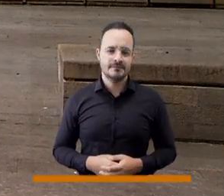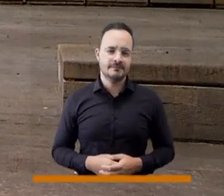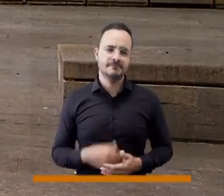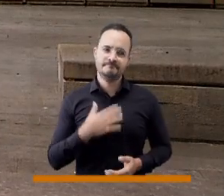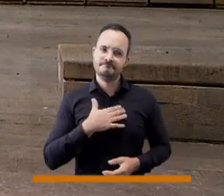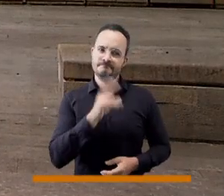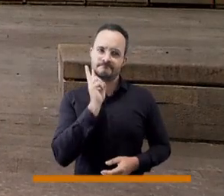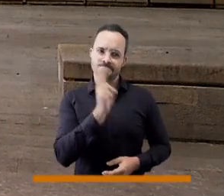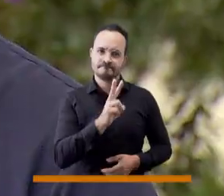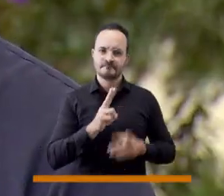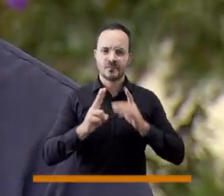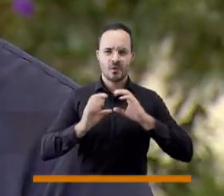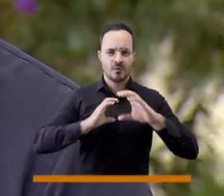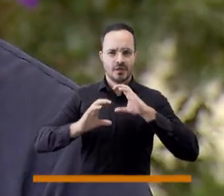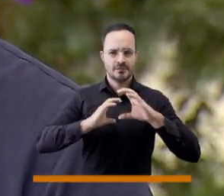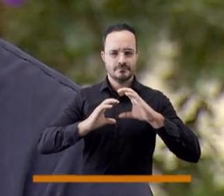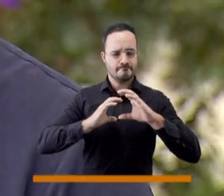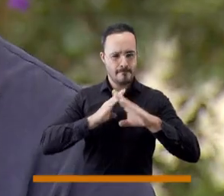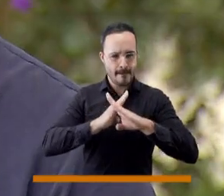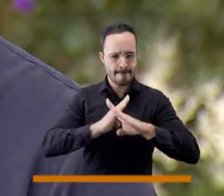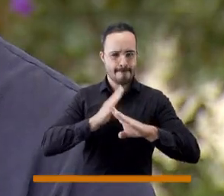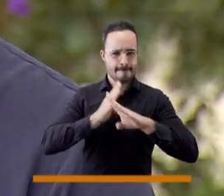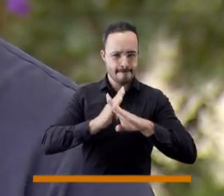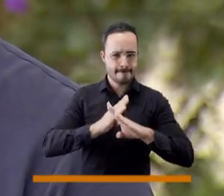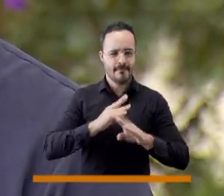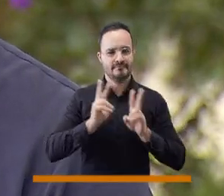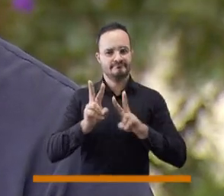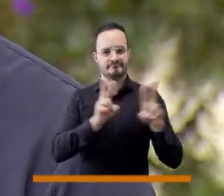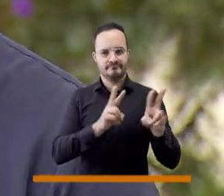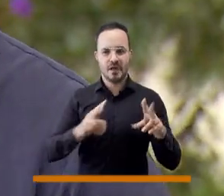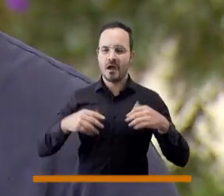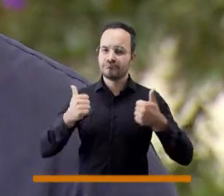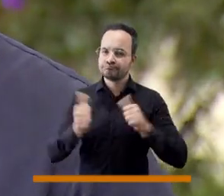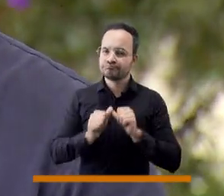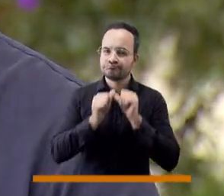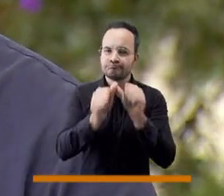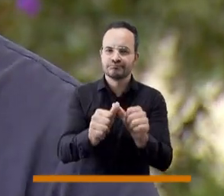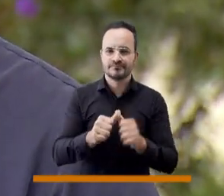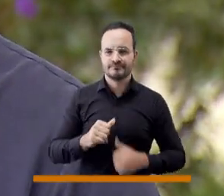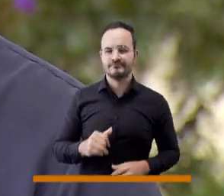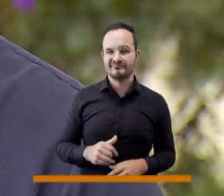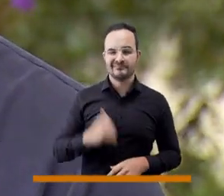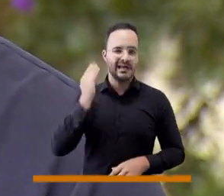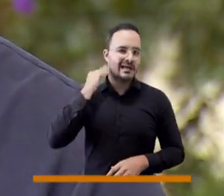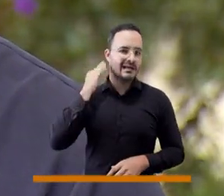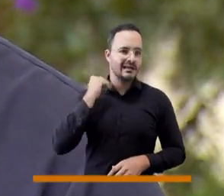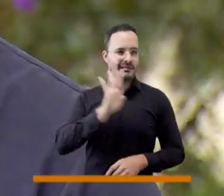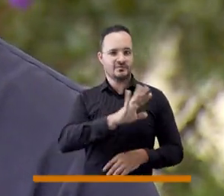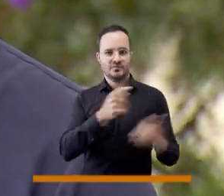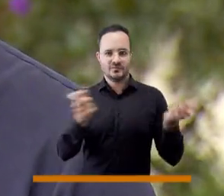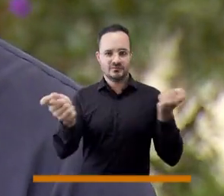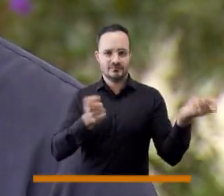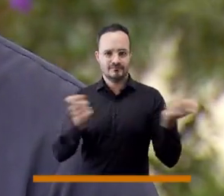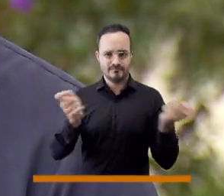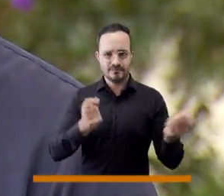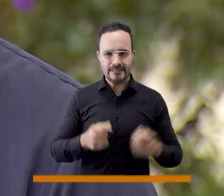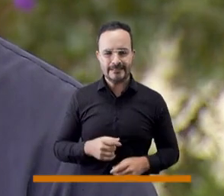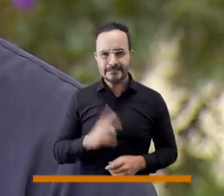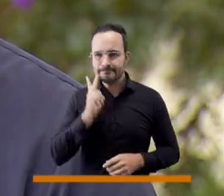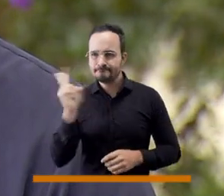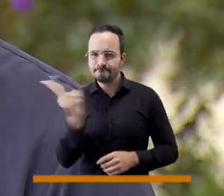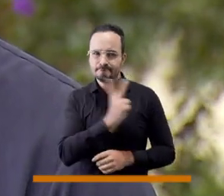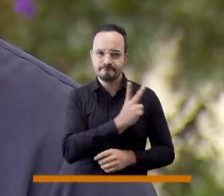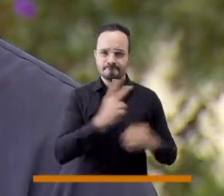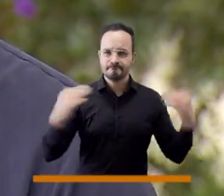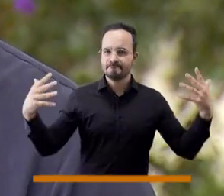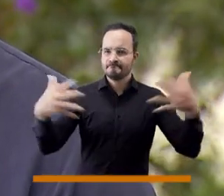Es una comunicación bloqueada, interrumpida desde el gobierno de Medellín, desde el gobierno de Daniel Quintero. Yo